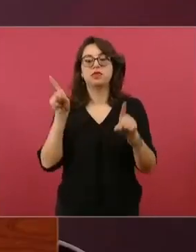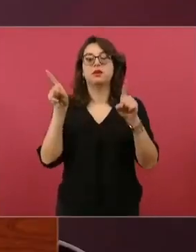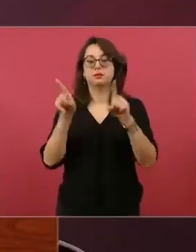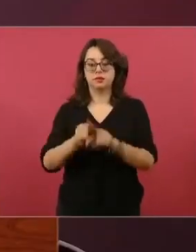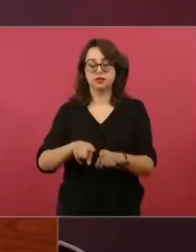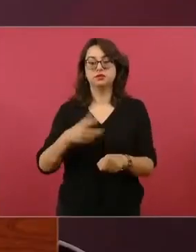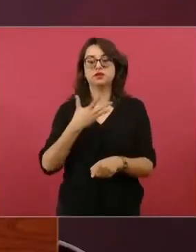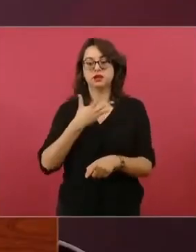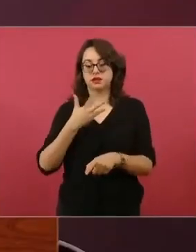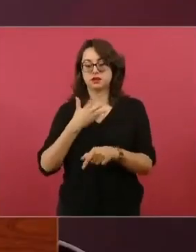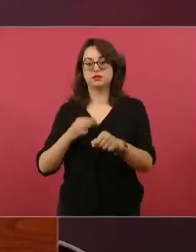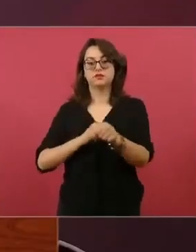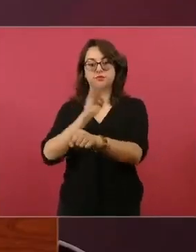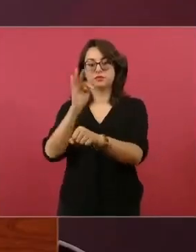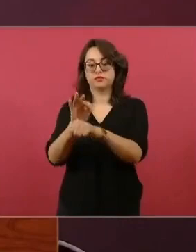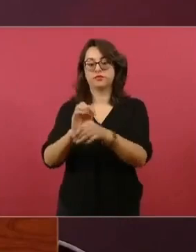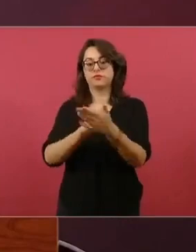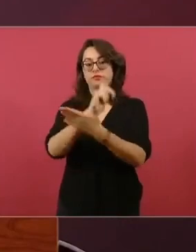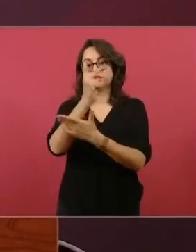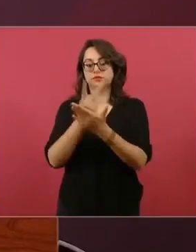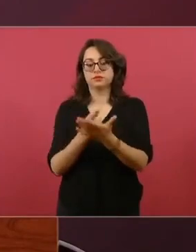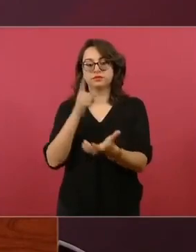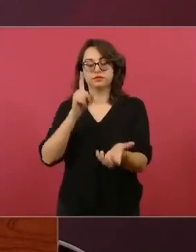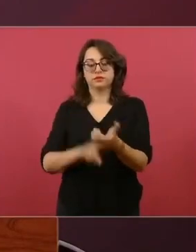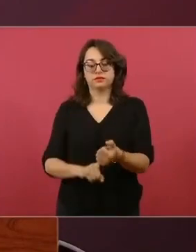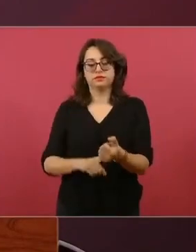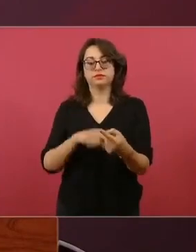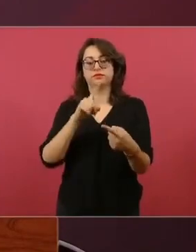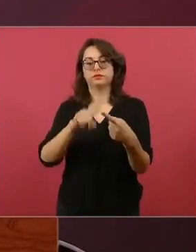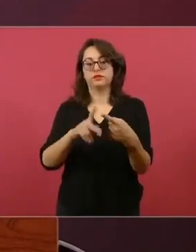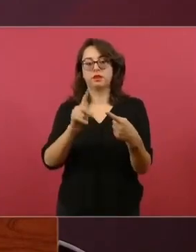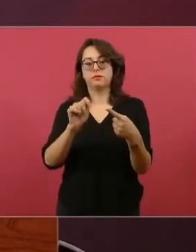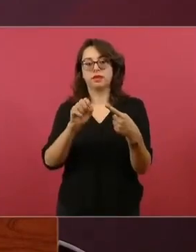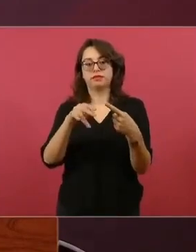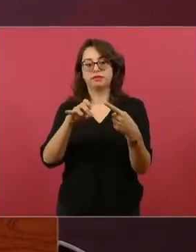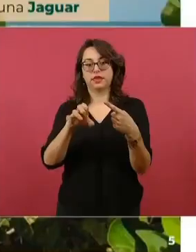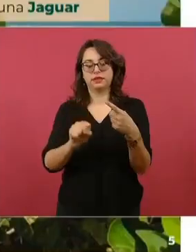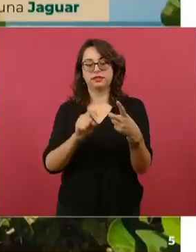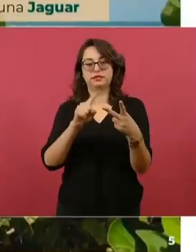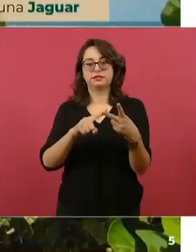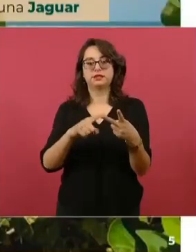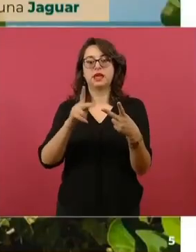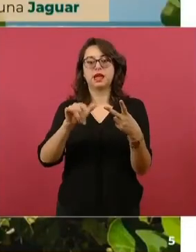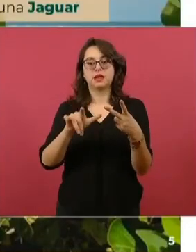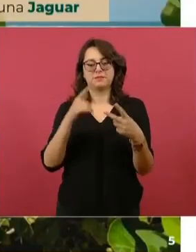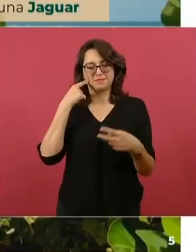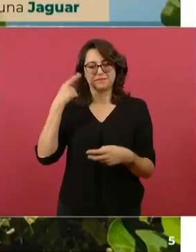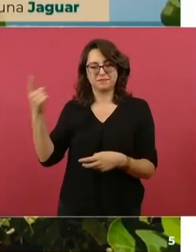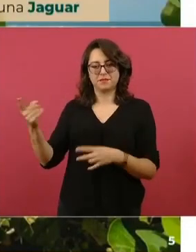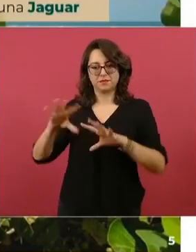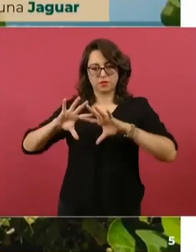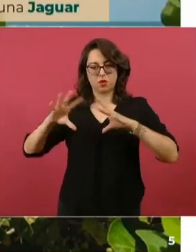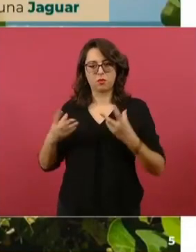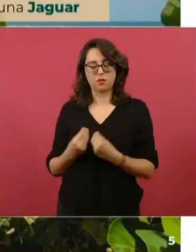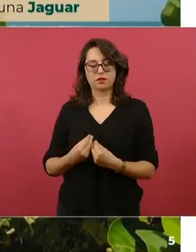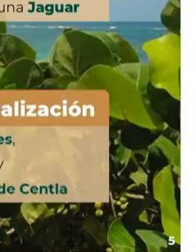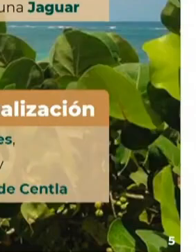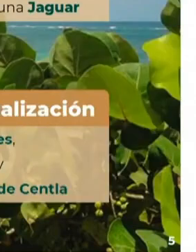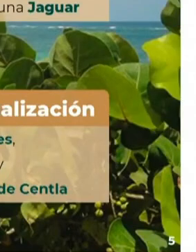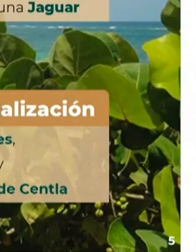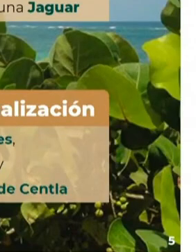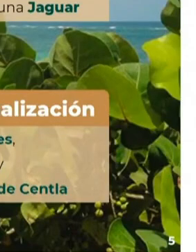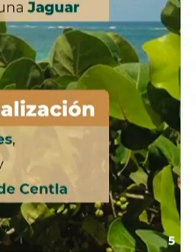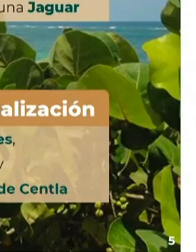actualizaciones de la Reserva de la Biósfera Los Petenes, Reserva de la Biósfera Calagmul y Reserva de la Biósfera Pantanos de Centla.